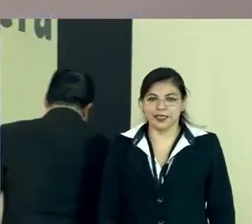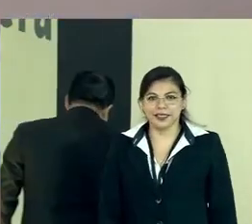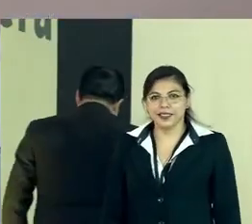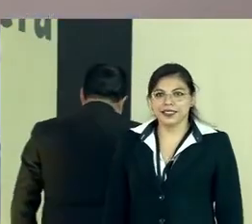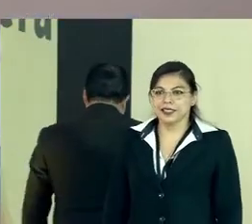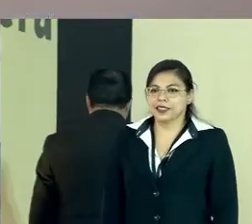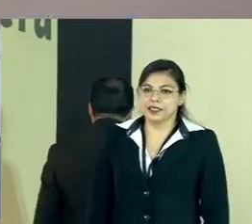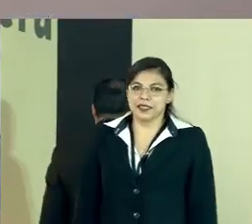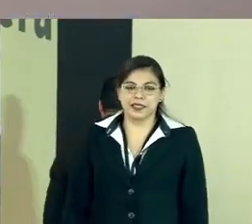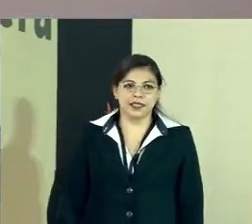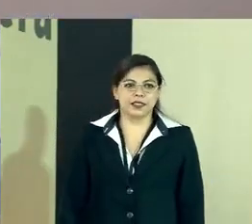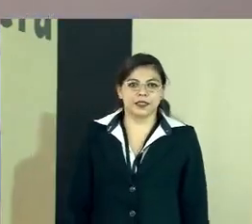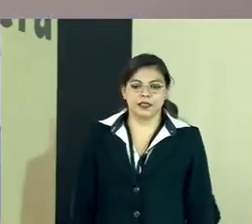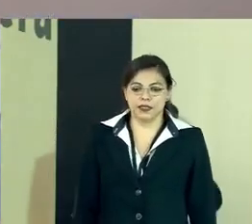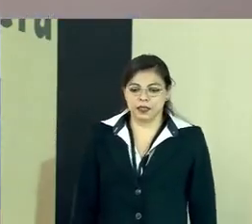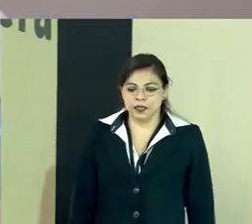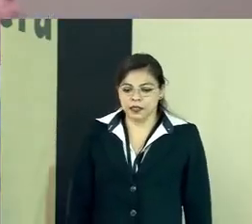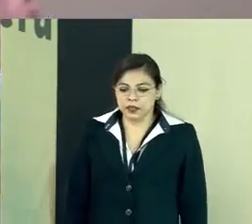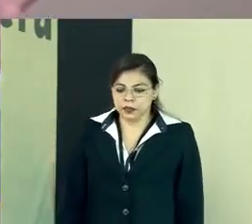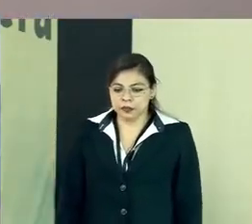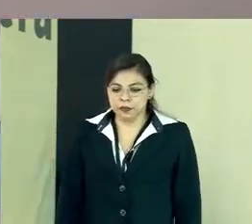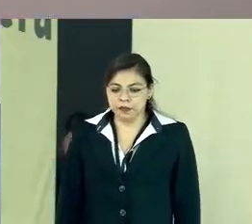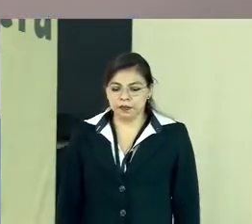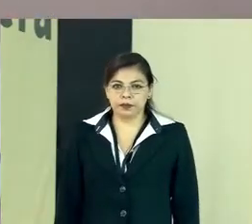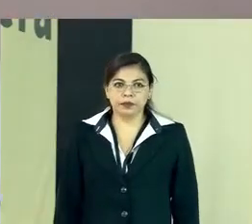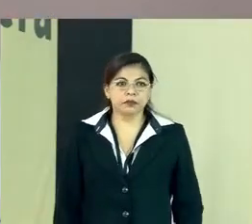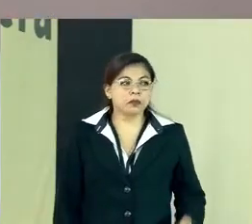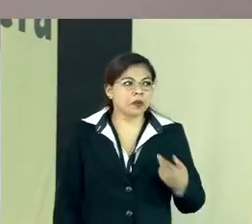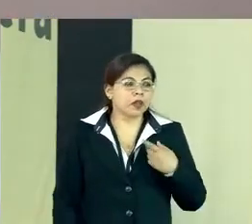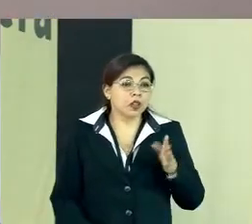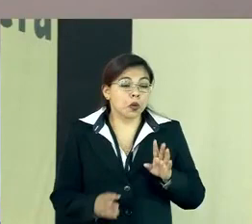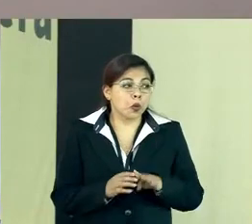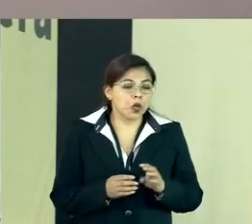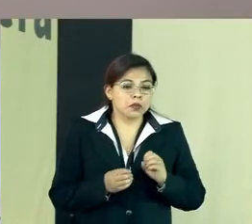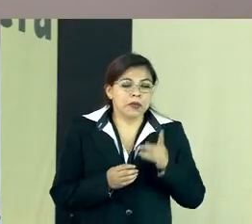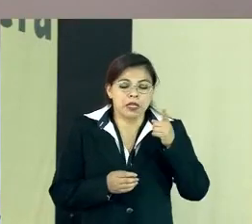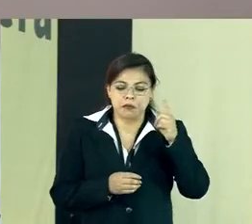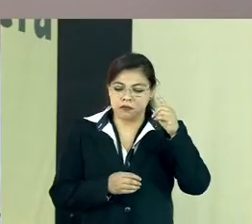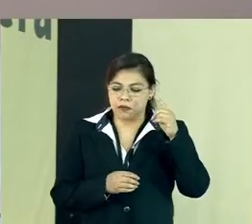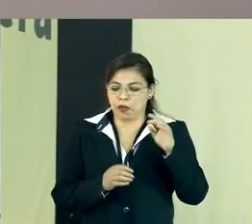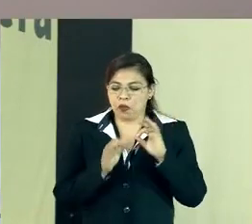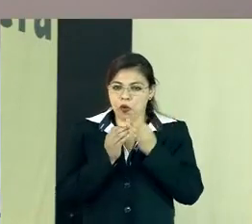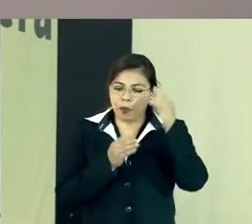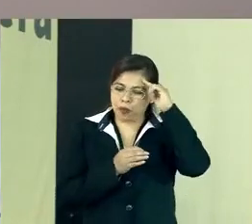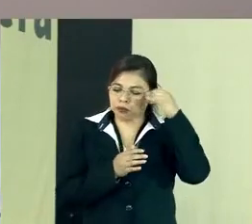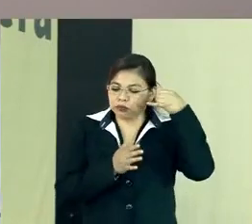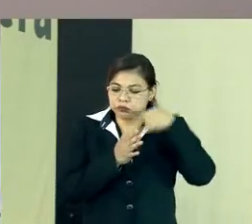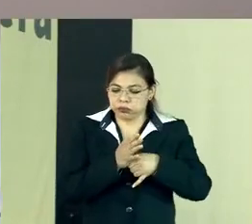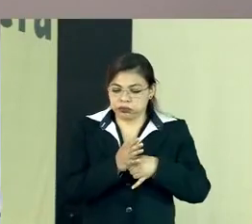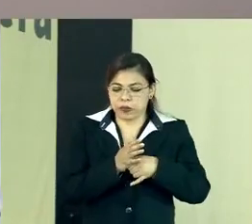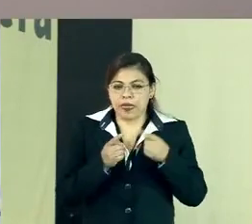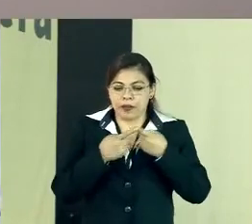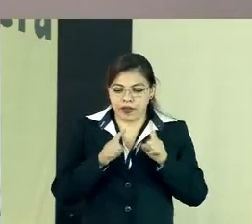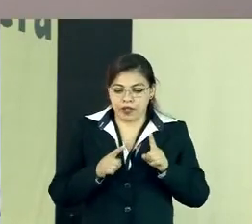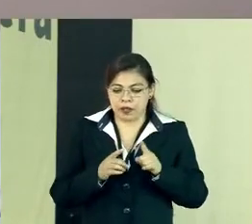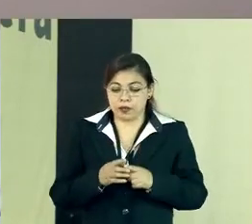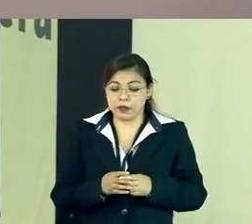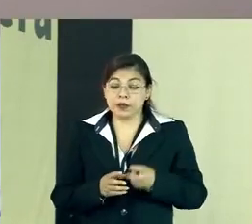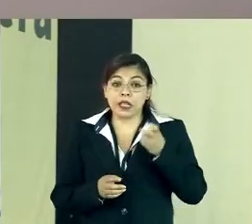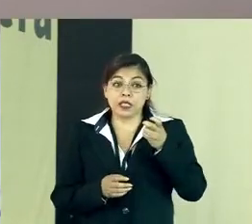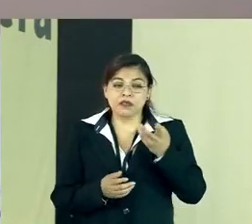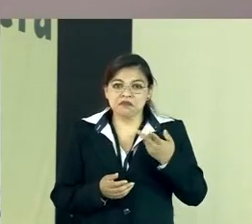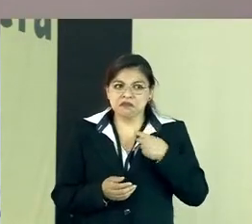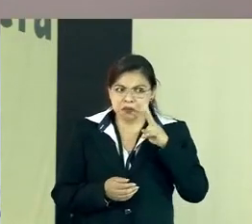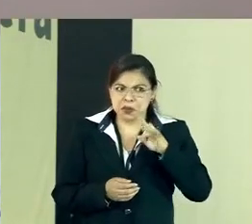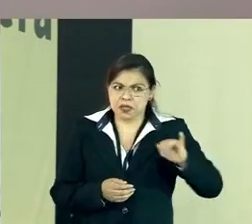lo porque no lo tienen si hay que desterrarlo de las mentalidades de la colectividad nacional y en este